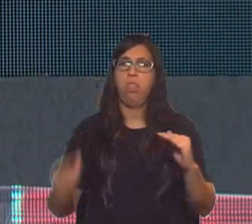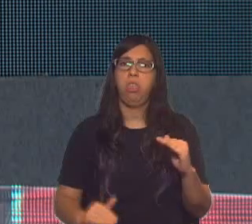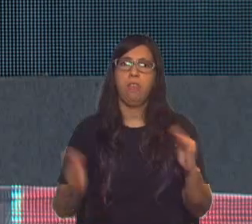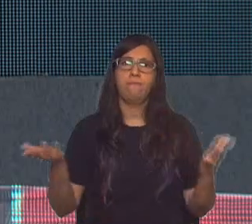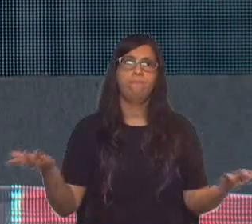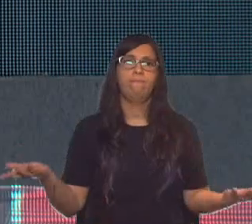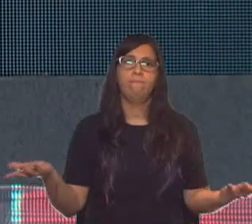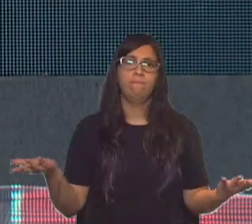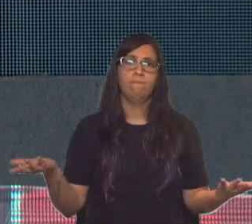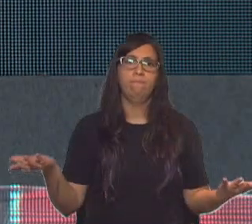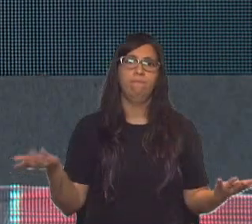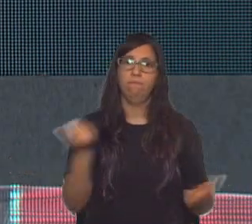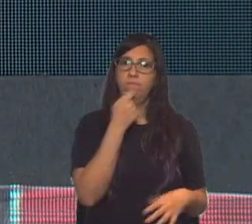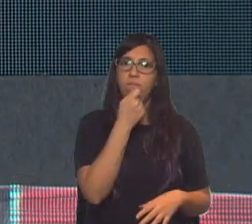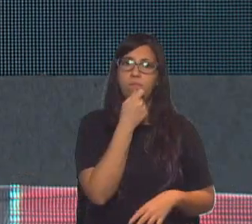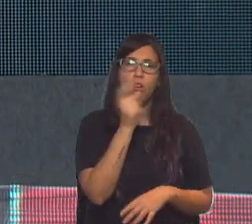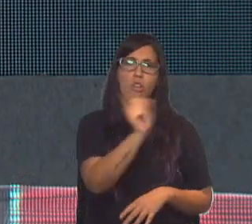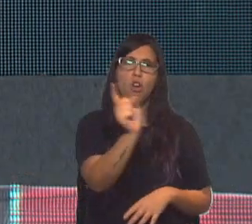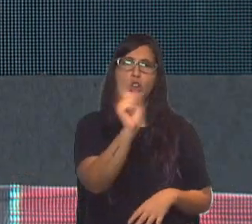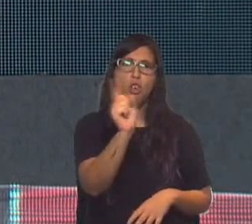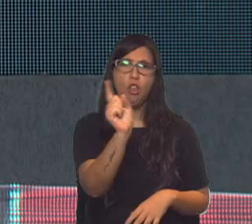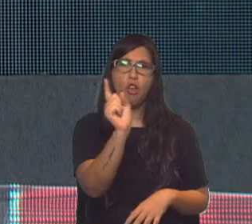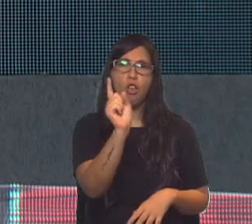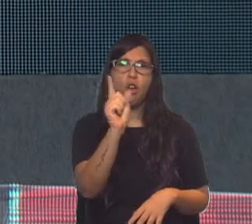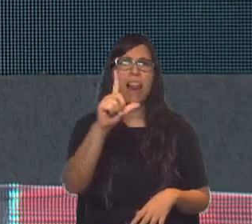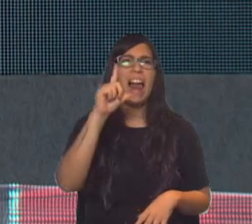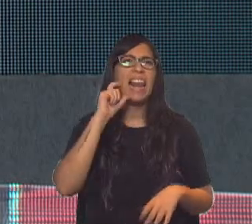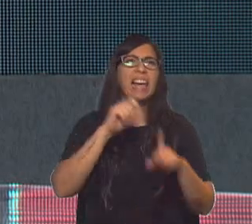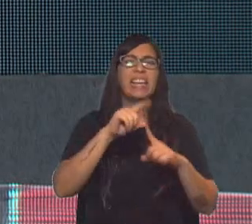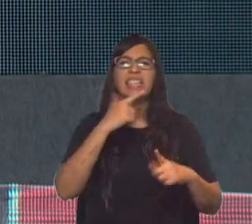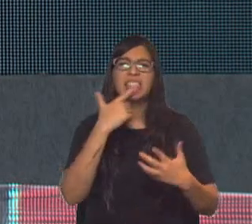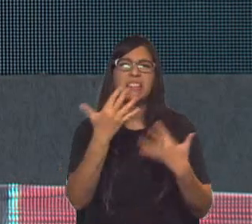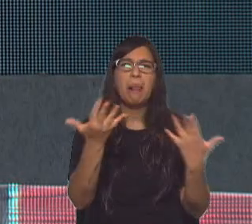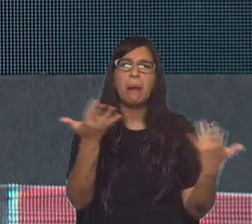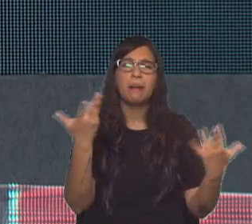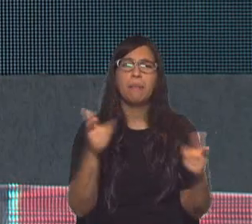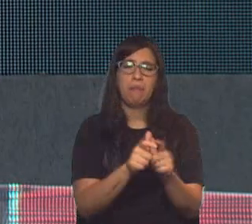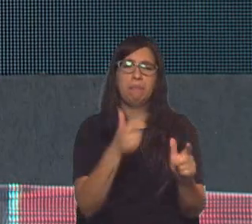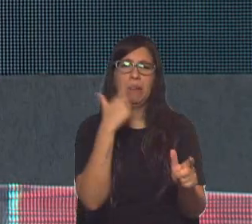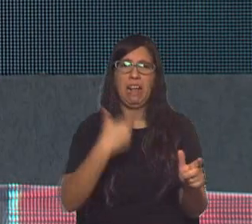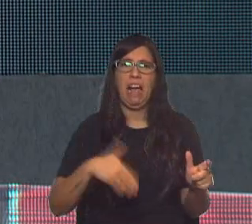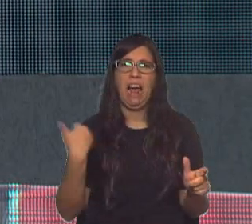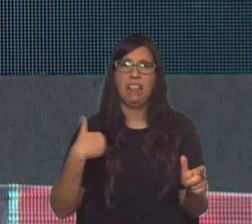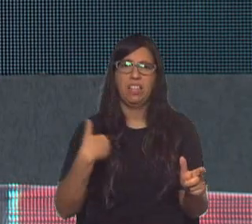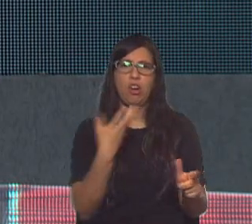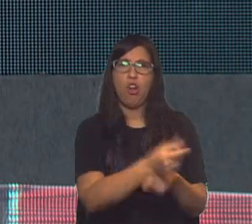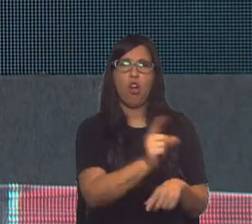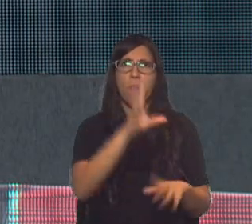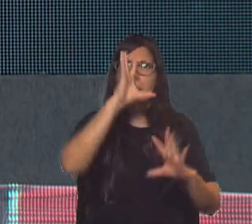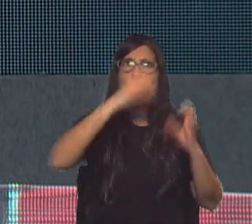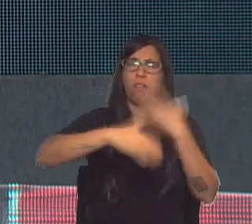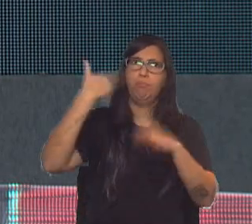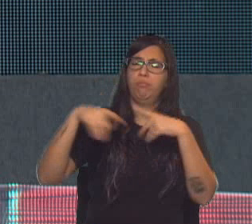no viste hoy di no toques el L Lil no compres papeles Argentina todo el